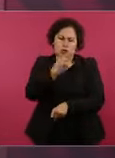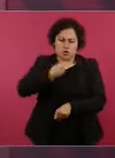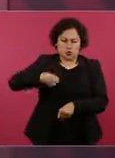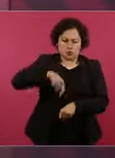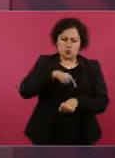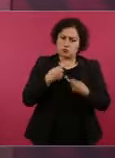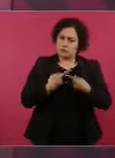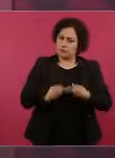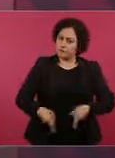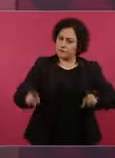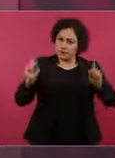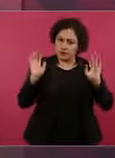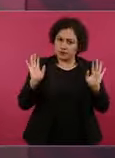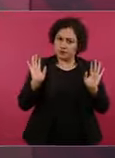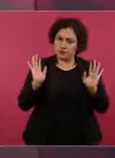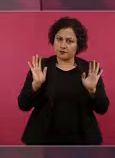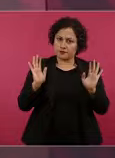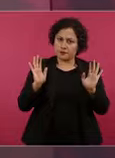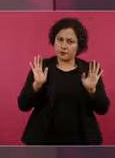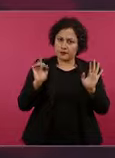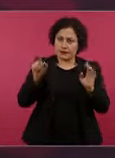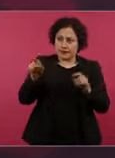Él está defendiendo